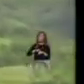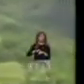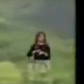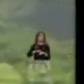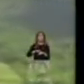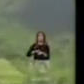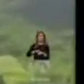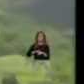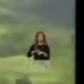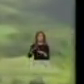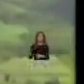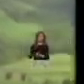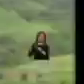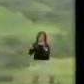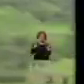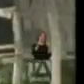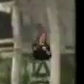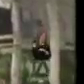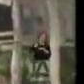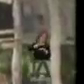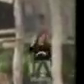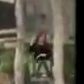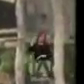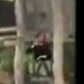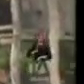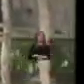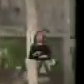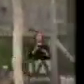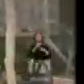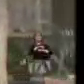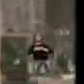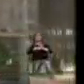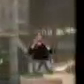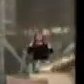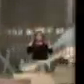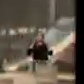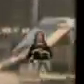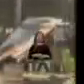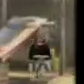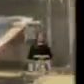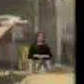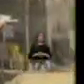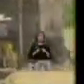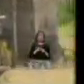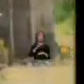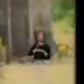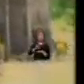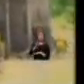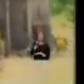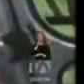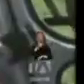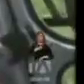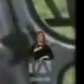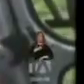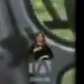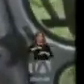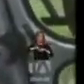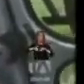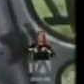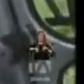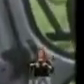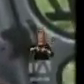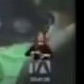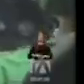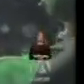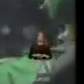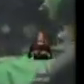sacaban la droga desde este sector. En la operación no hubo detenidos. Pero el principal sospechoso es el dueño de todos los terrenos, quien